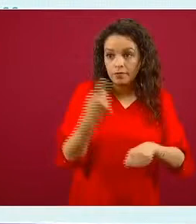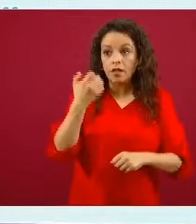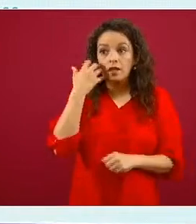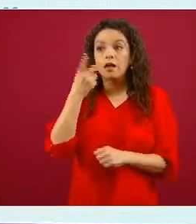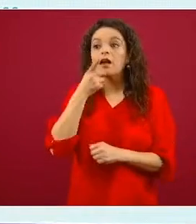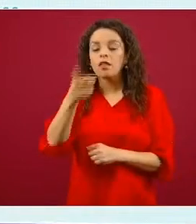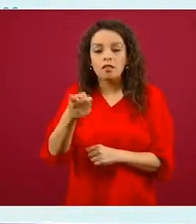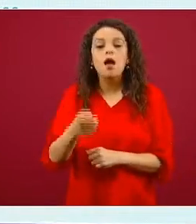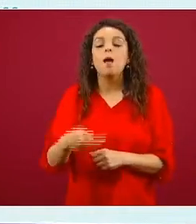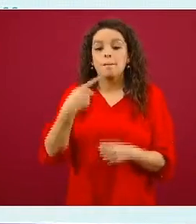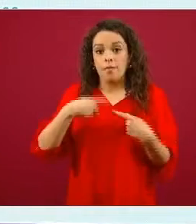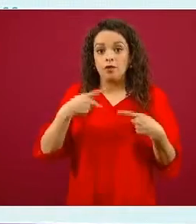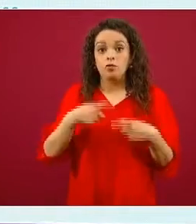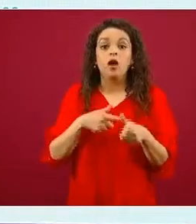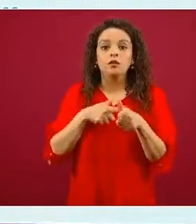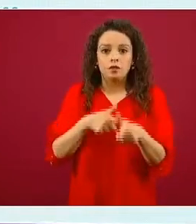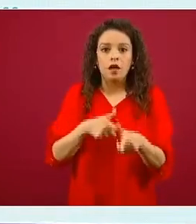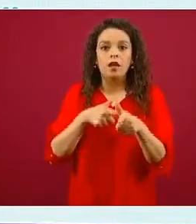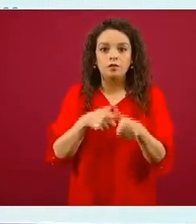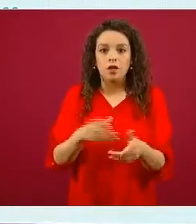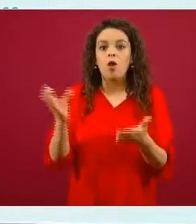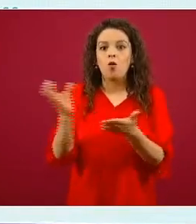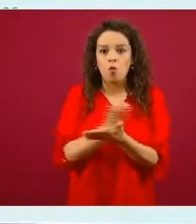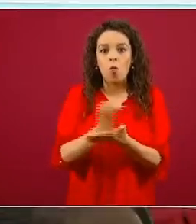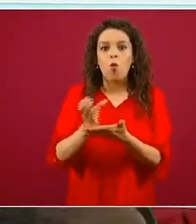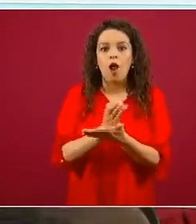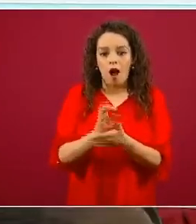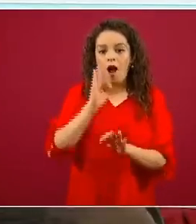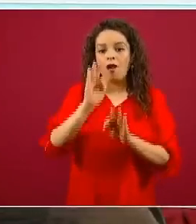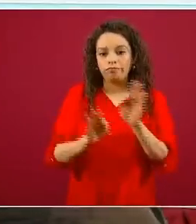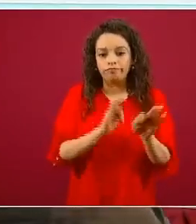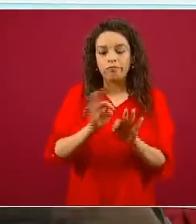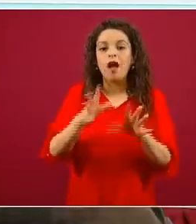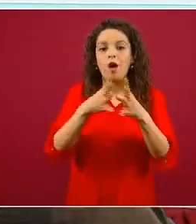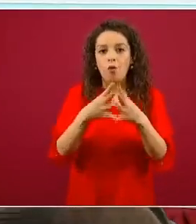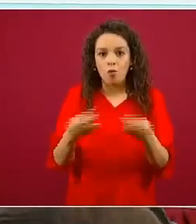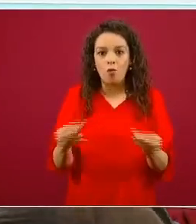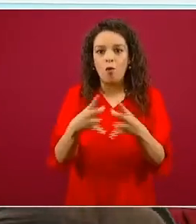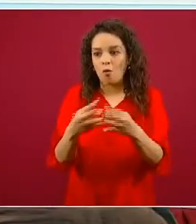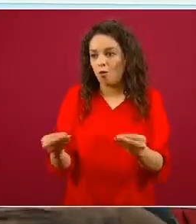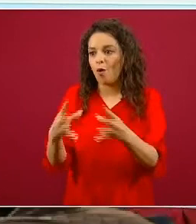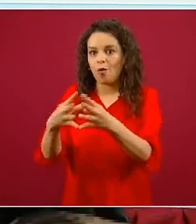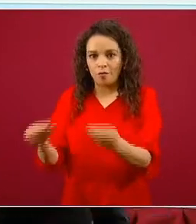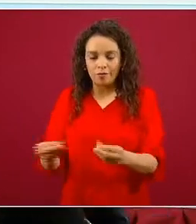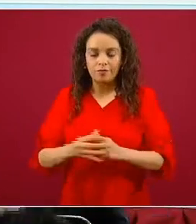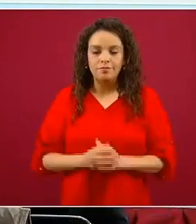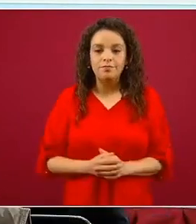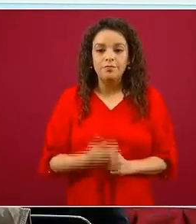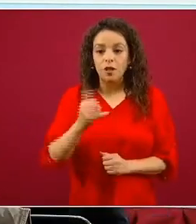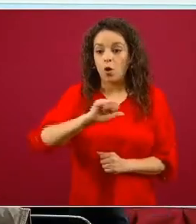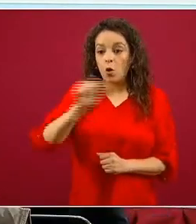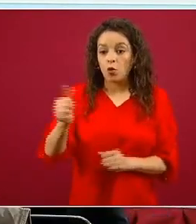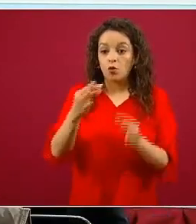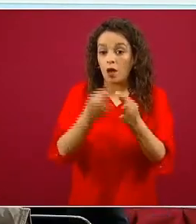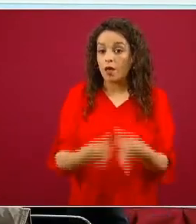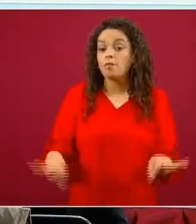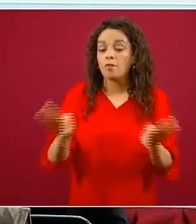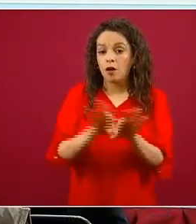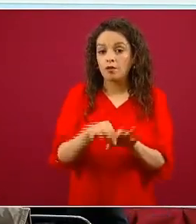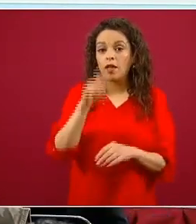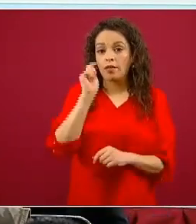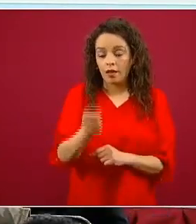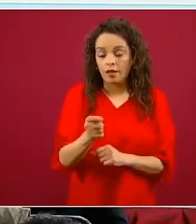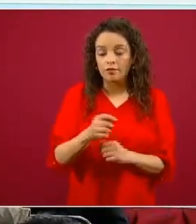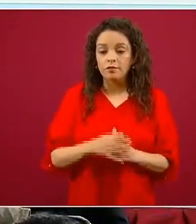continúan recuperándose las personas también en la medida que los casos se van presentando. Y un dato importante y que es